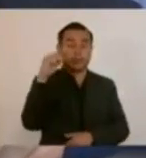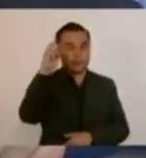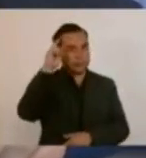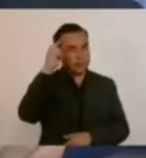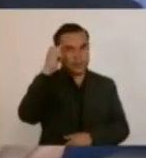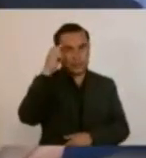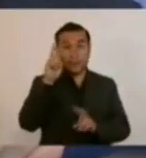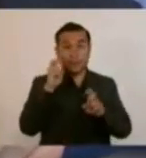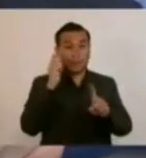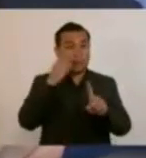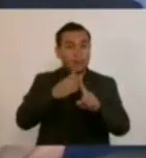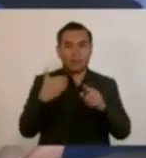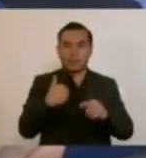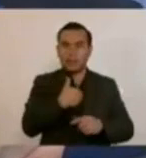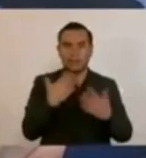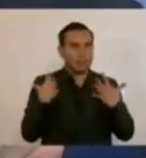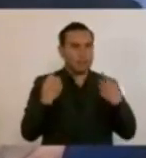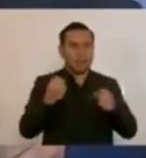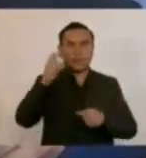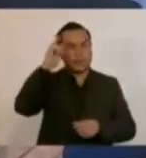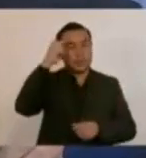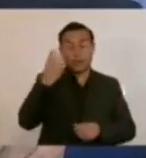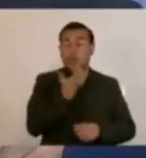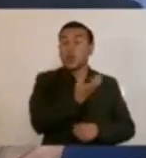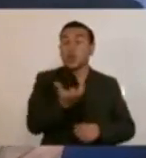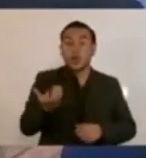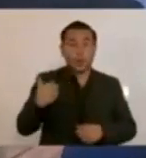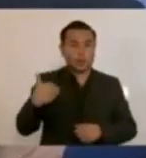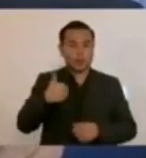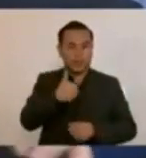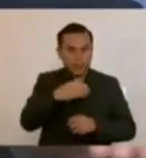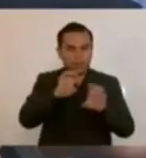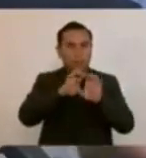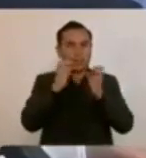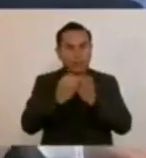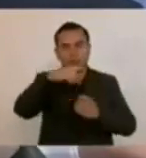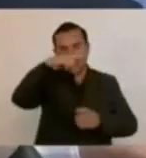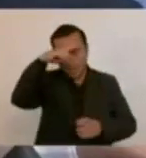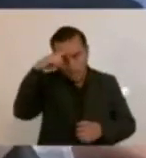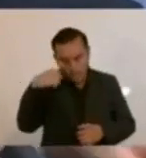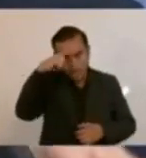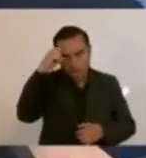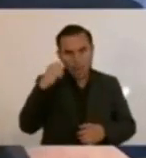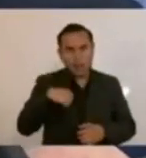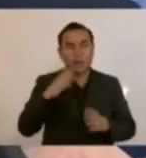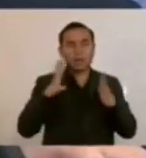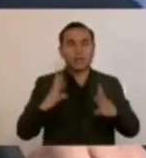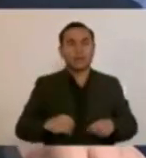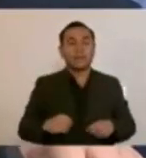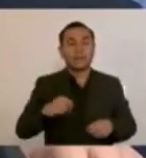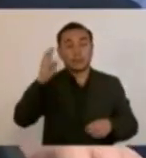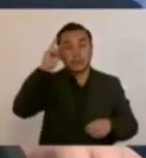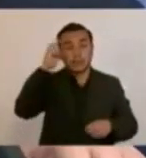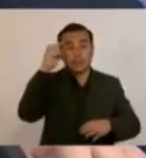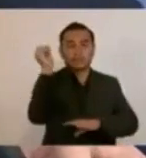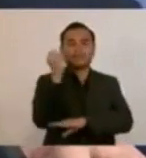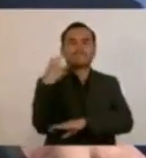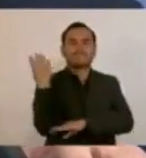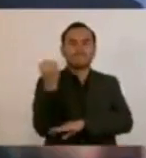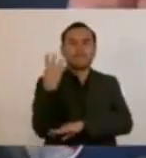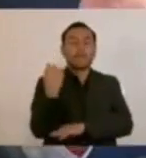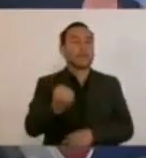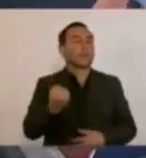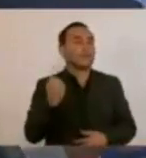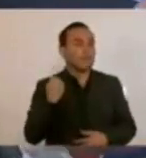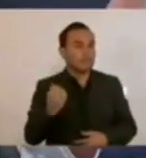salud. Aquí son todas las carteras las que tienen que intervenir. La declaratoria de una emergencia de salud pública de importancia